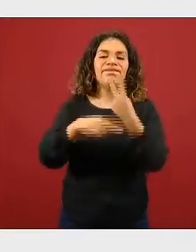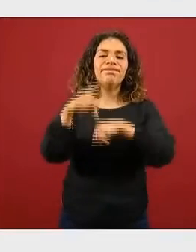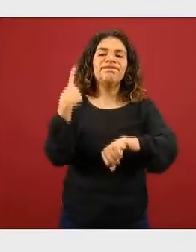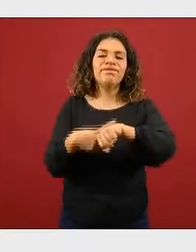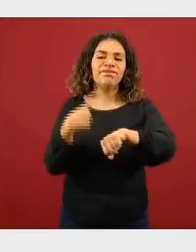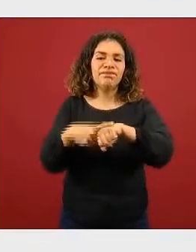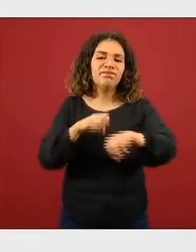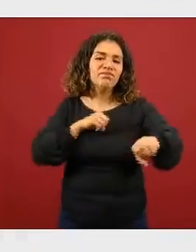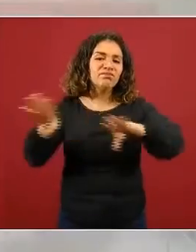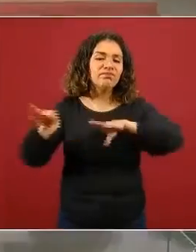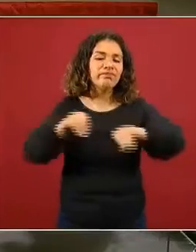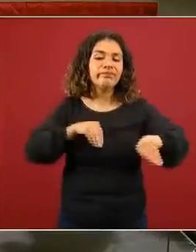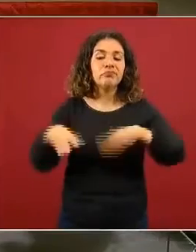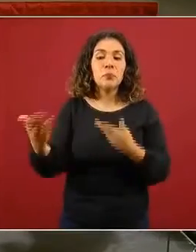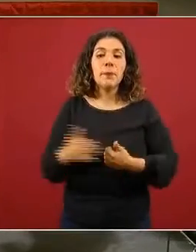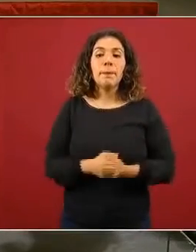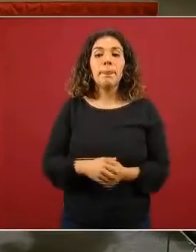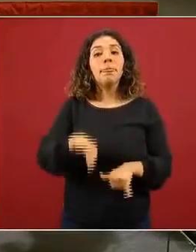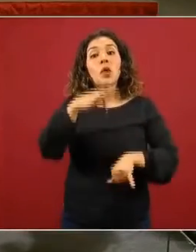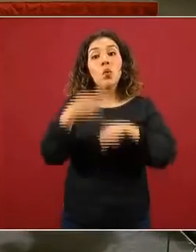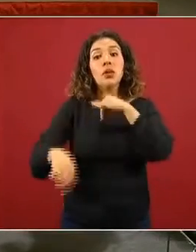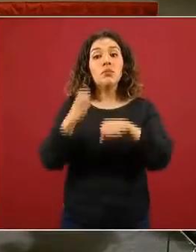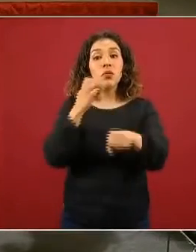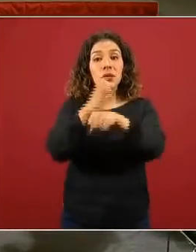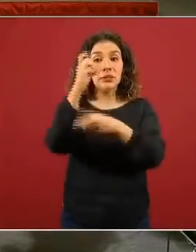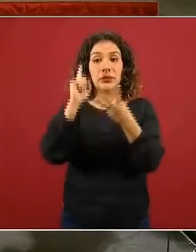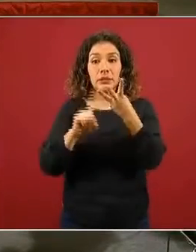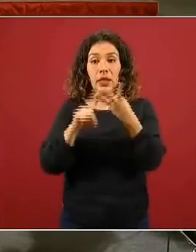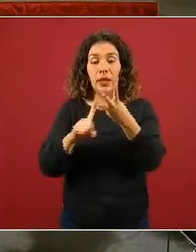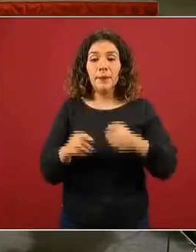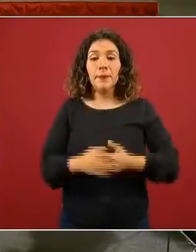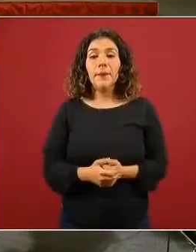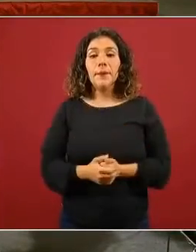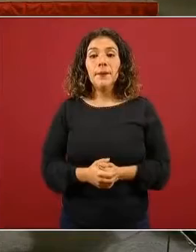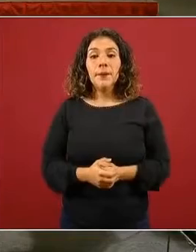intensidad de transmisión. Veamos el último estado de esta noche.